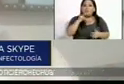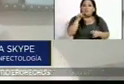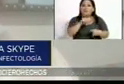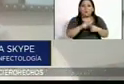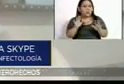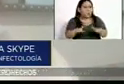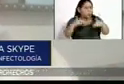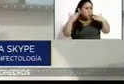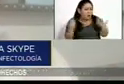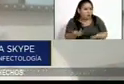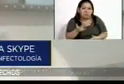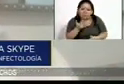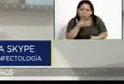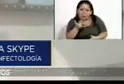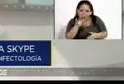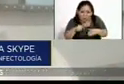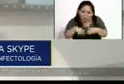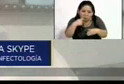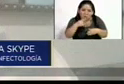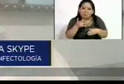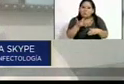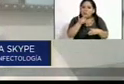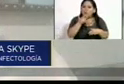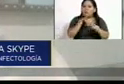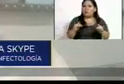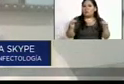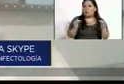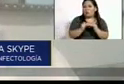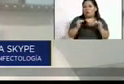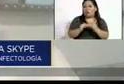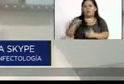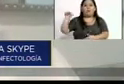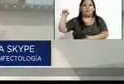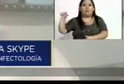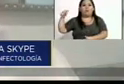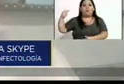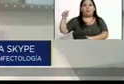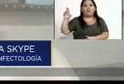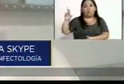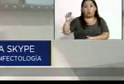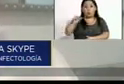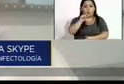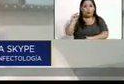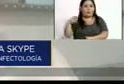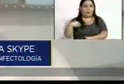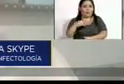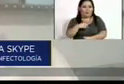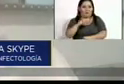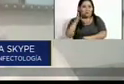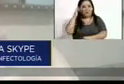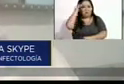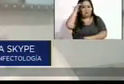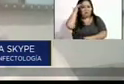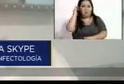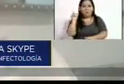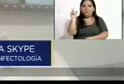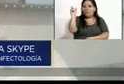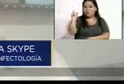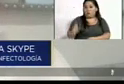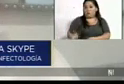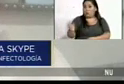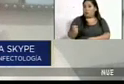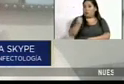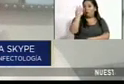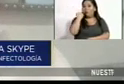falta de un gusto en la comida, lo que le llaman también ajeuse, en el término médico. De tal manera pues que son sintomatologías